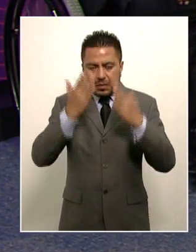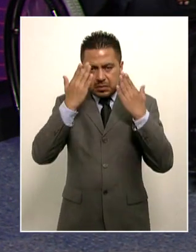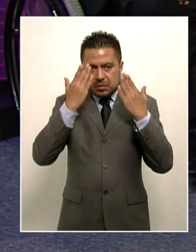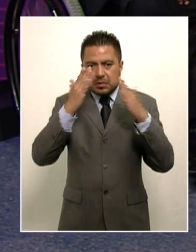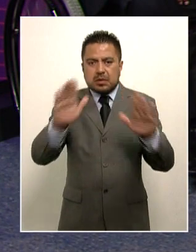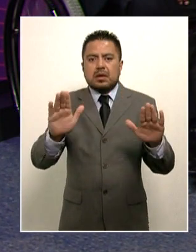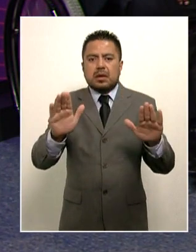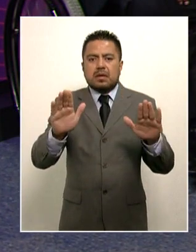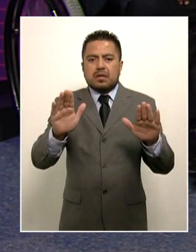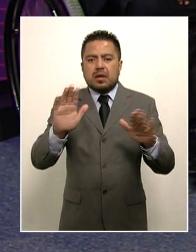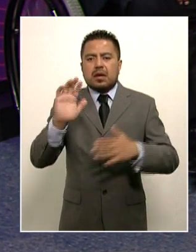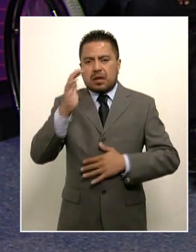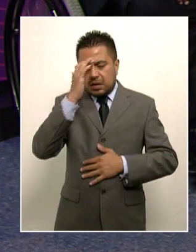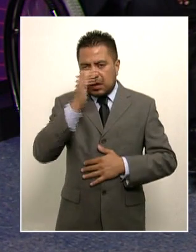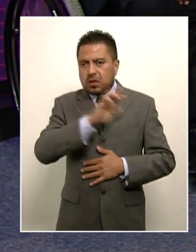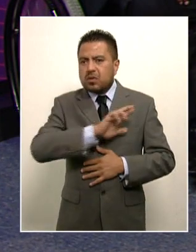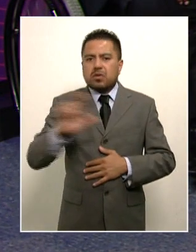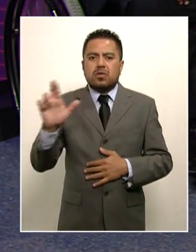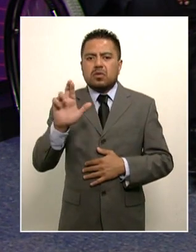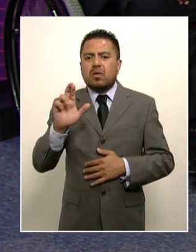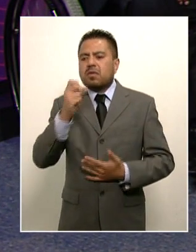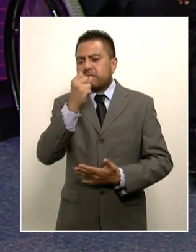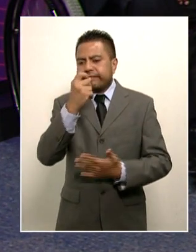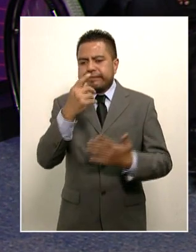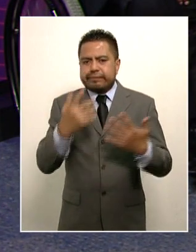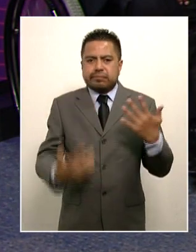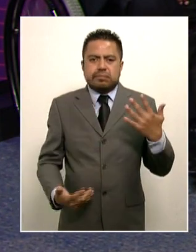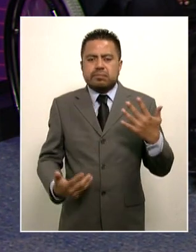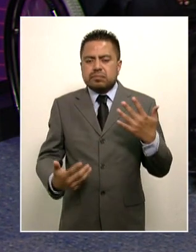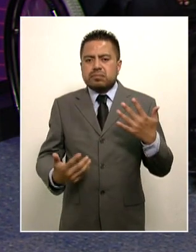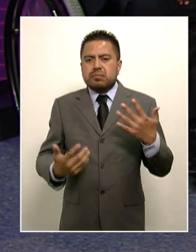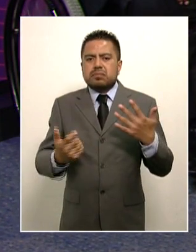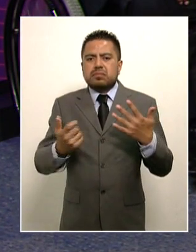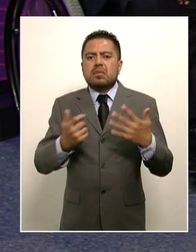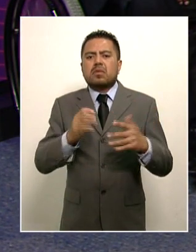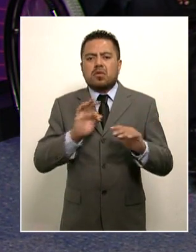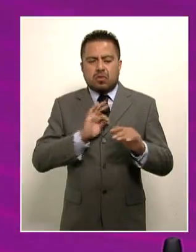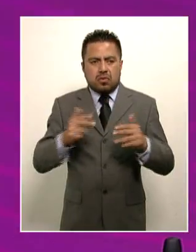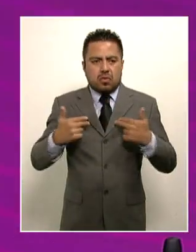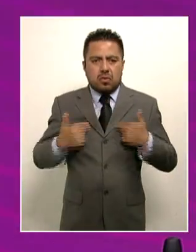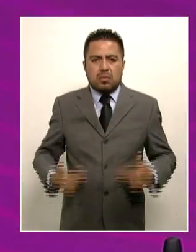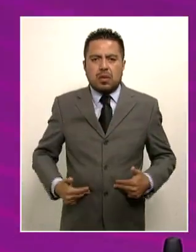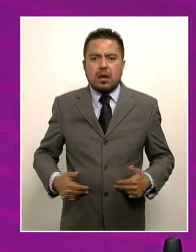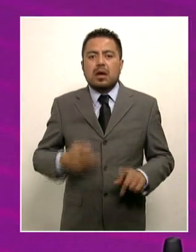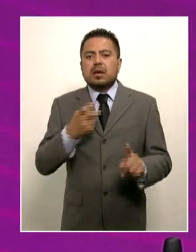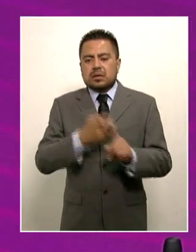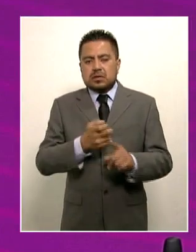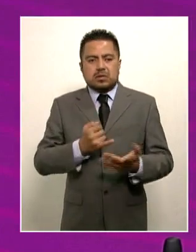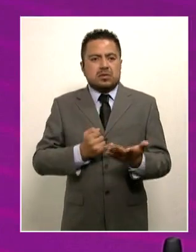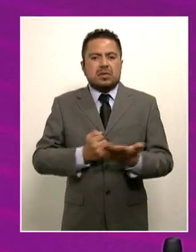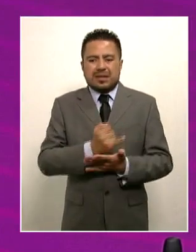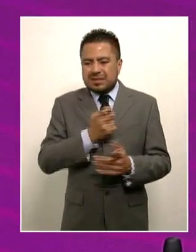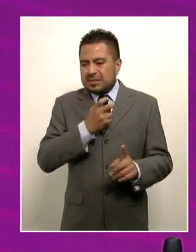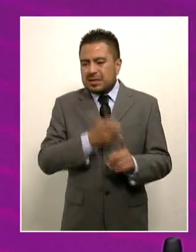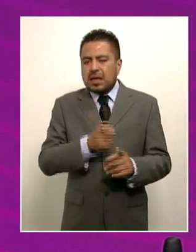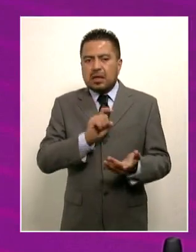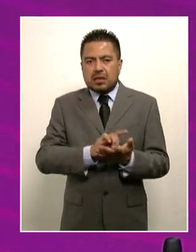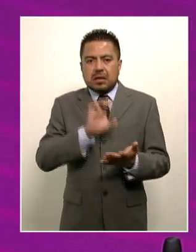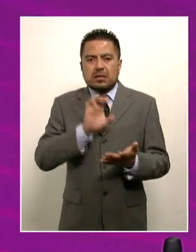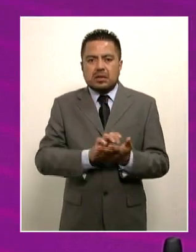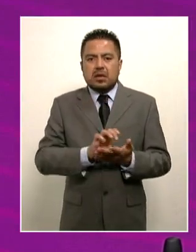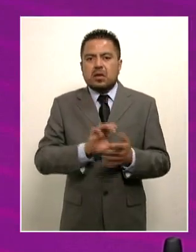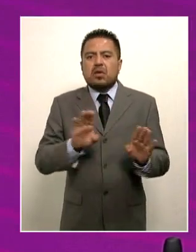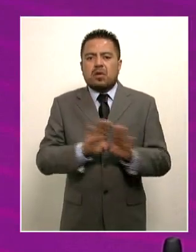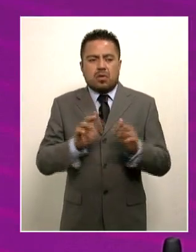¿no?, a reconocer todos los tipos de condición humana, ¿no? Y eso es justamente lo que es la discapacidad, es